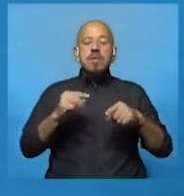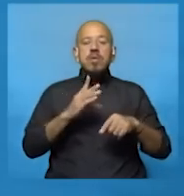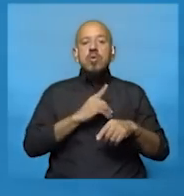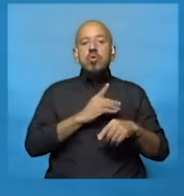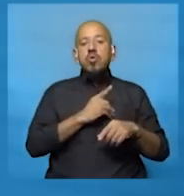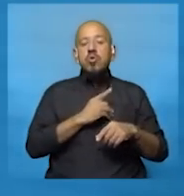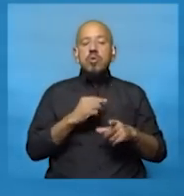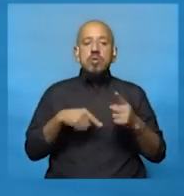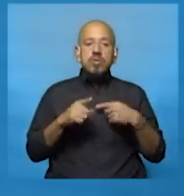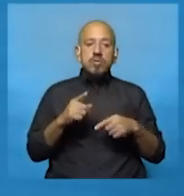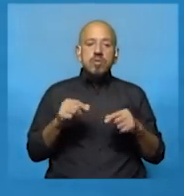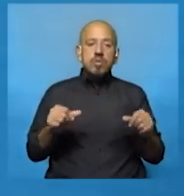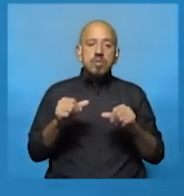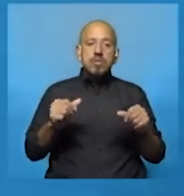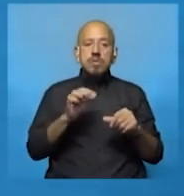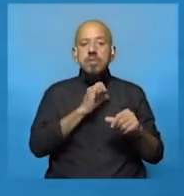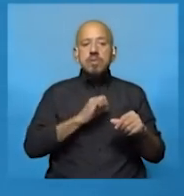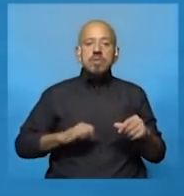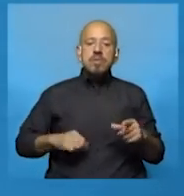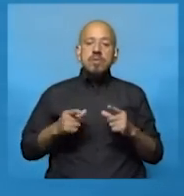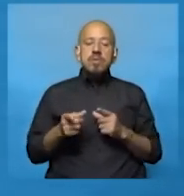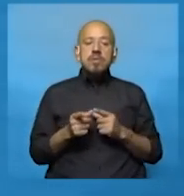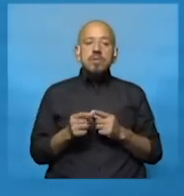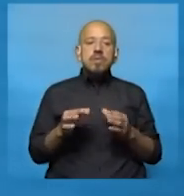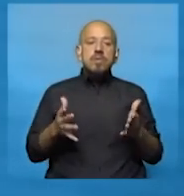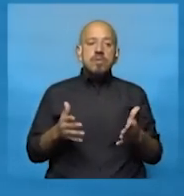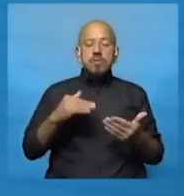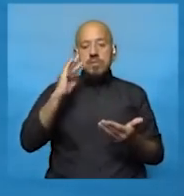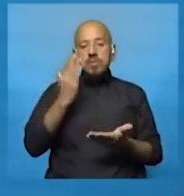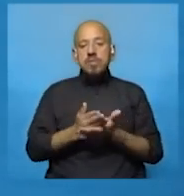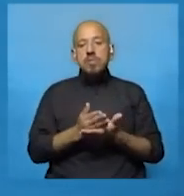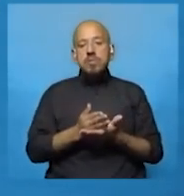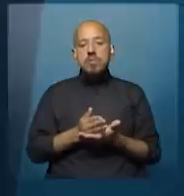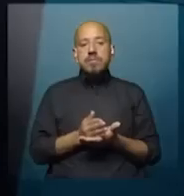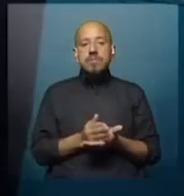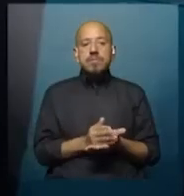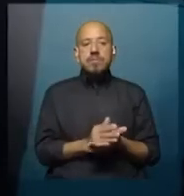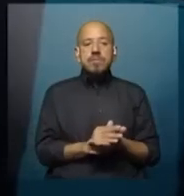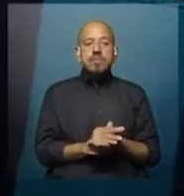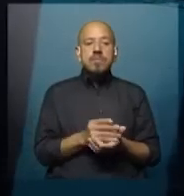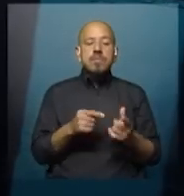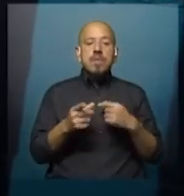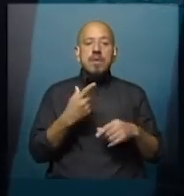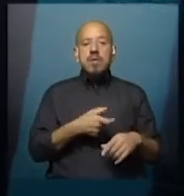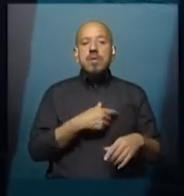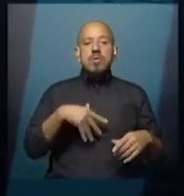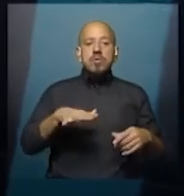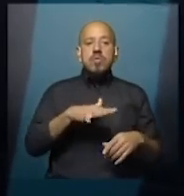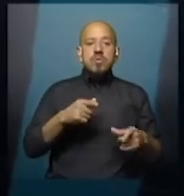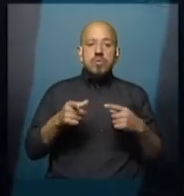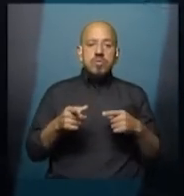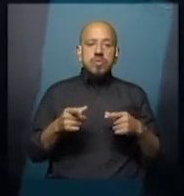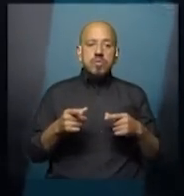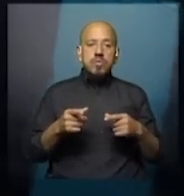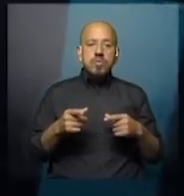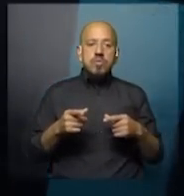al fin y al cabo lo que hace el estado es de alguna manera generar una suerte de castigo que pretende enmendar ese daño social desde el punto de vista